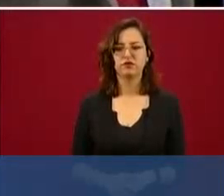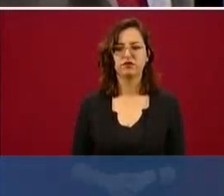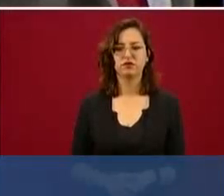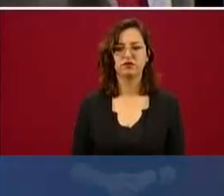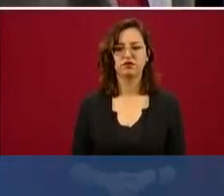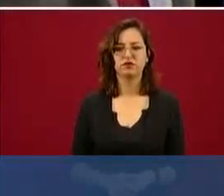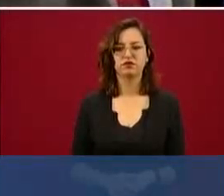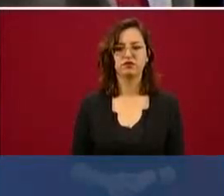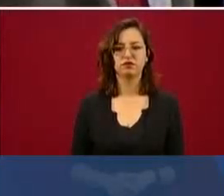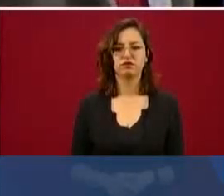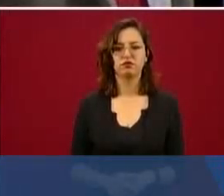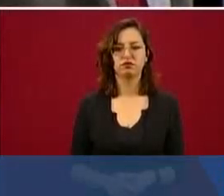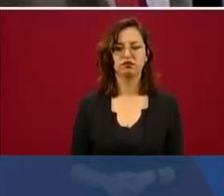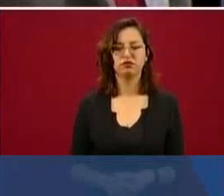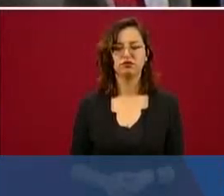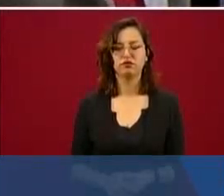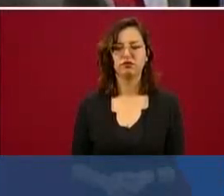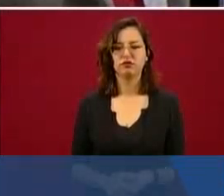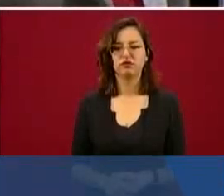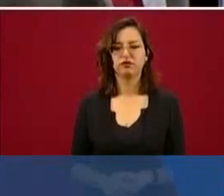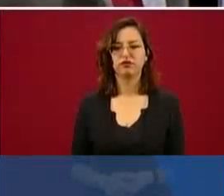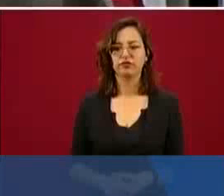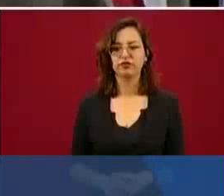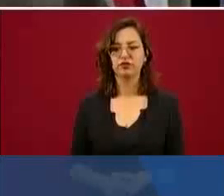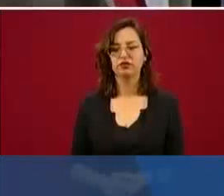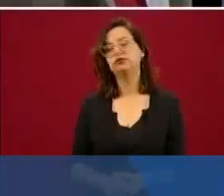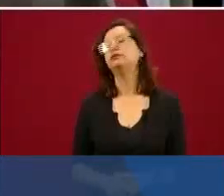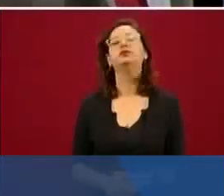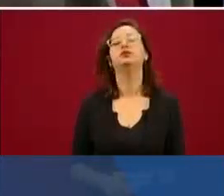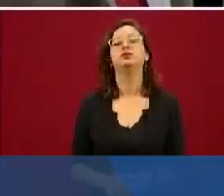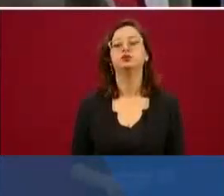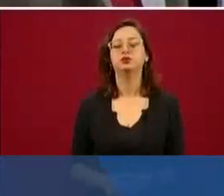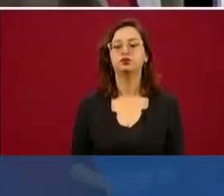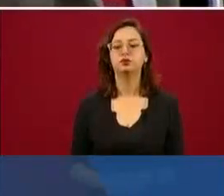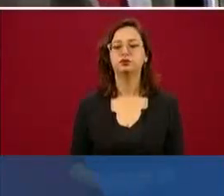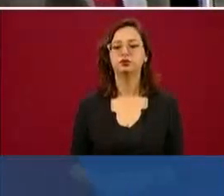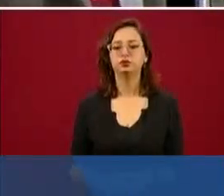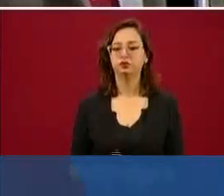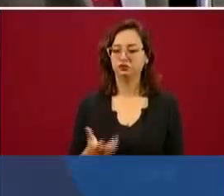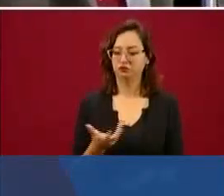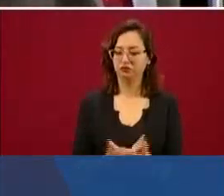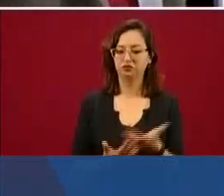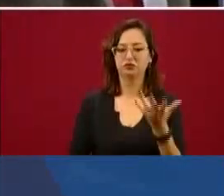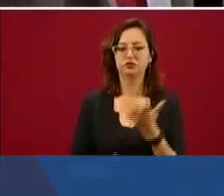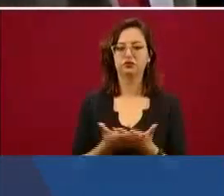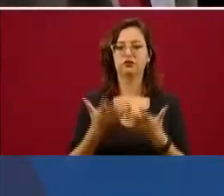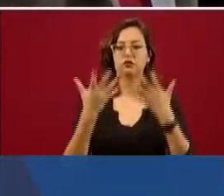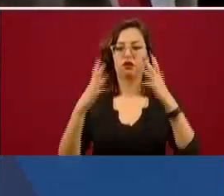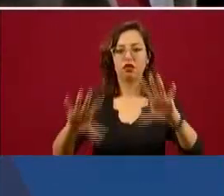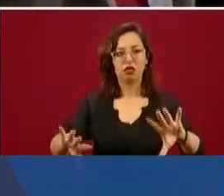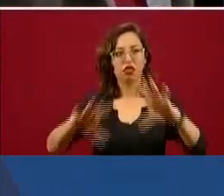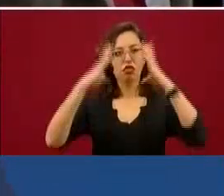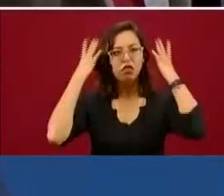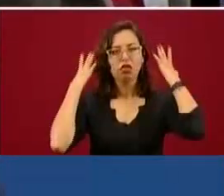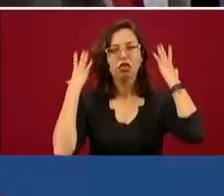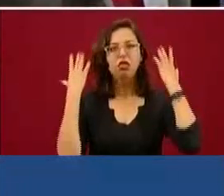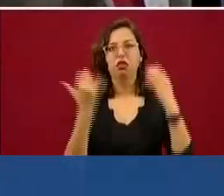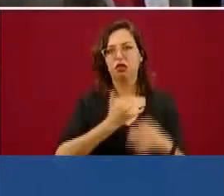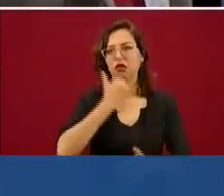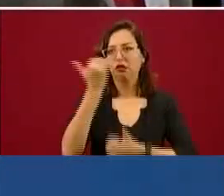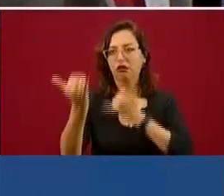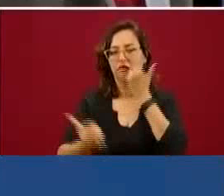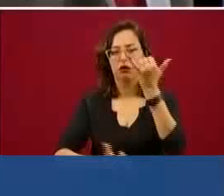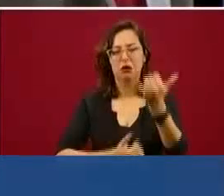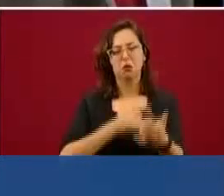se ha actuado de manera apresurada, no hemos hecho caso a